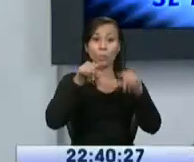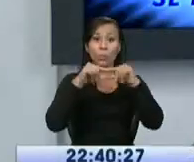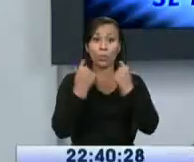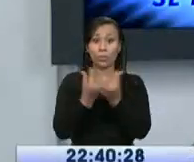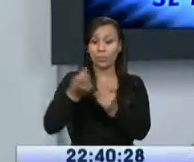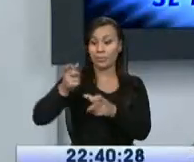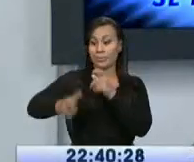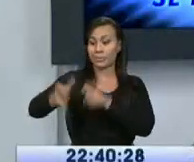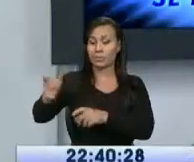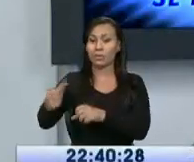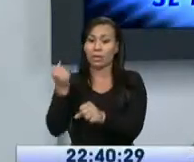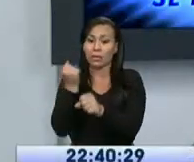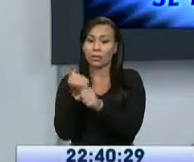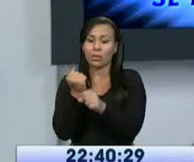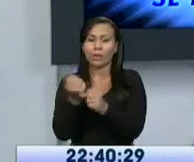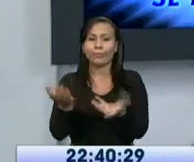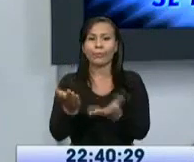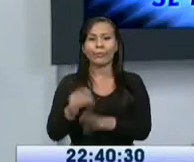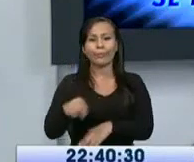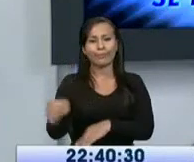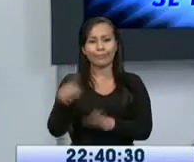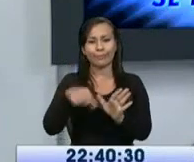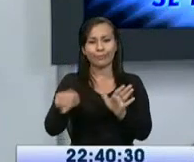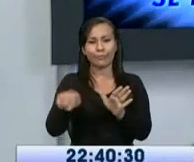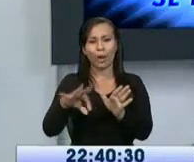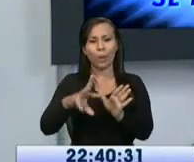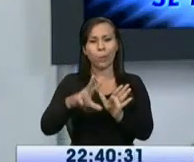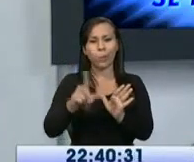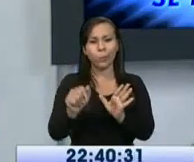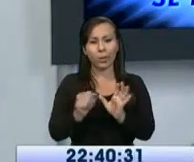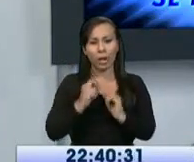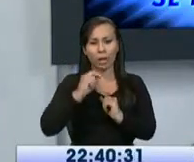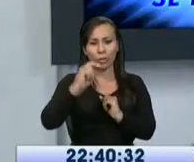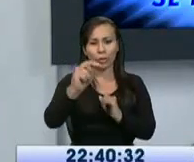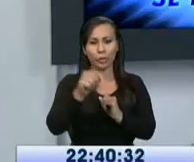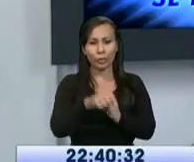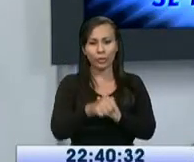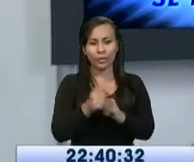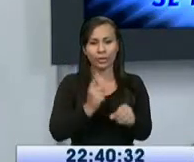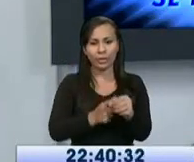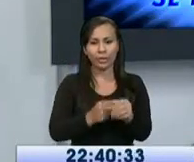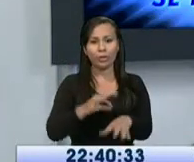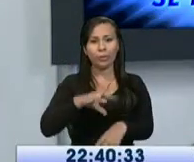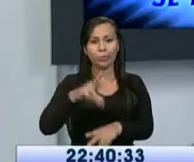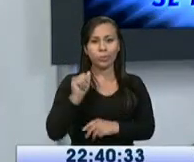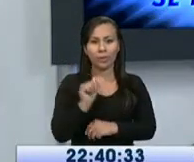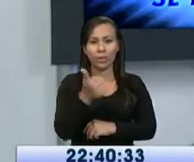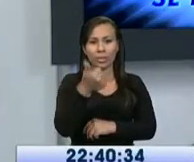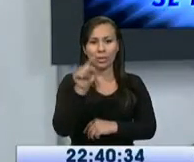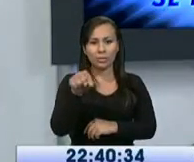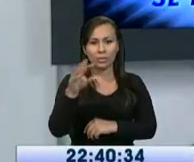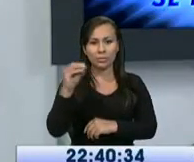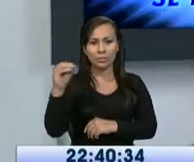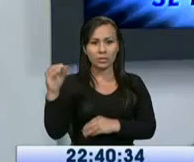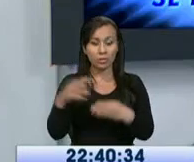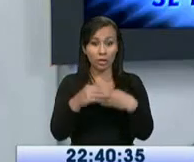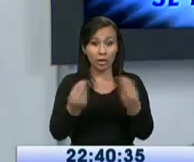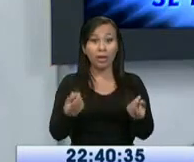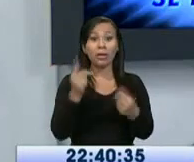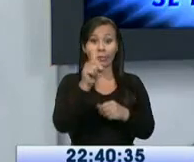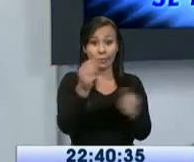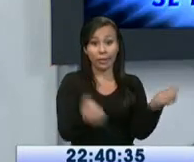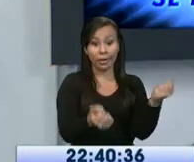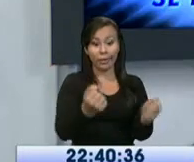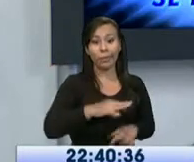Sujetos ejecutaron un robo en el sector de la Roldós, al noroeste de Quito. Se llevaron $10,000 y un vehículo. Tras la acción delictiva, uno